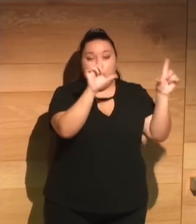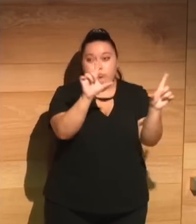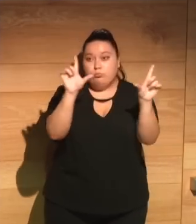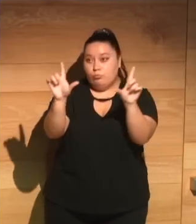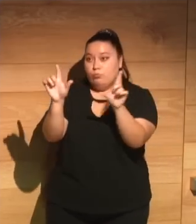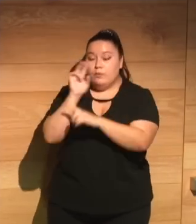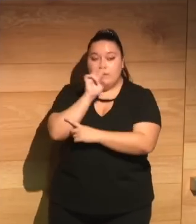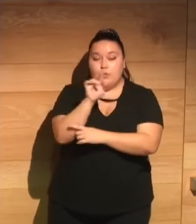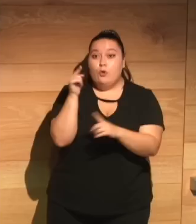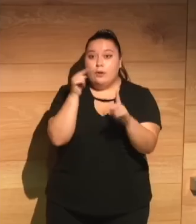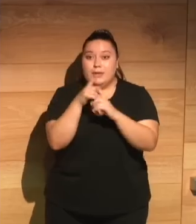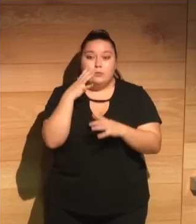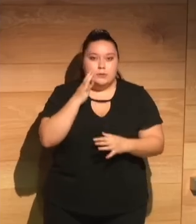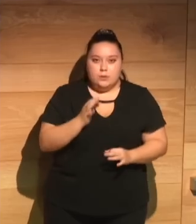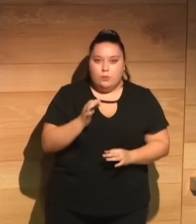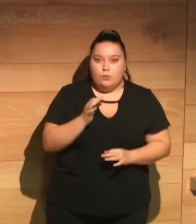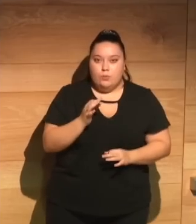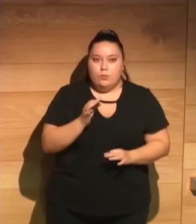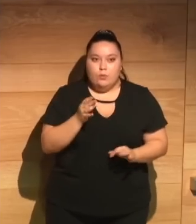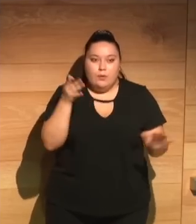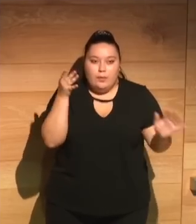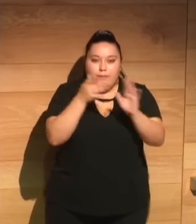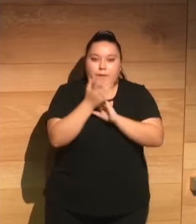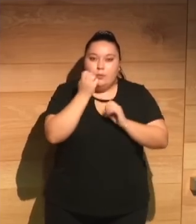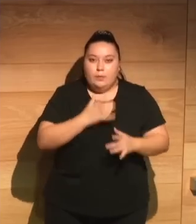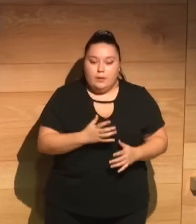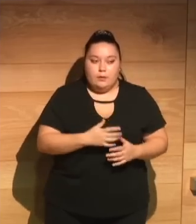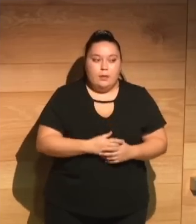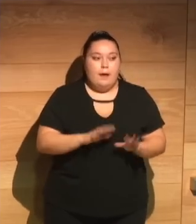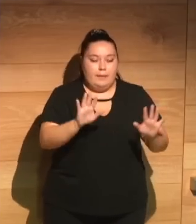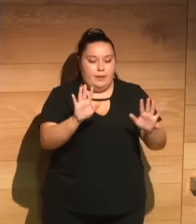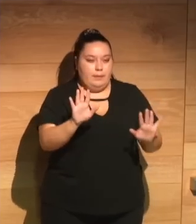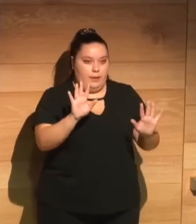estás viendo para estar seguro que se va a ir definiendo de la forma...